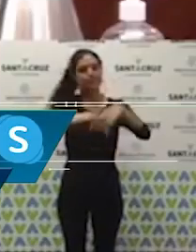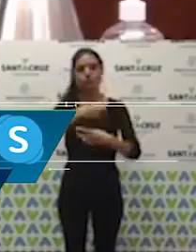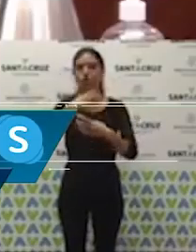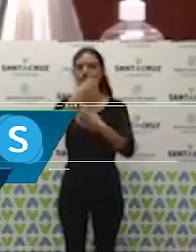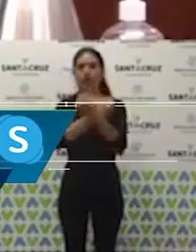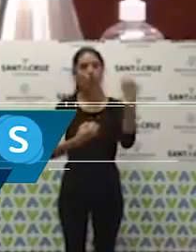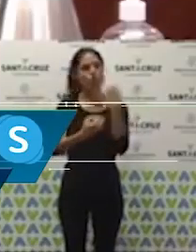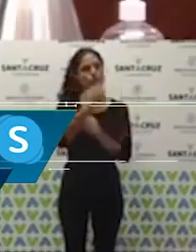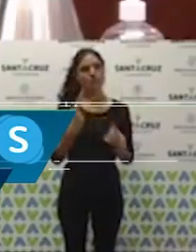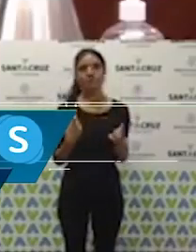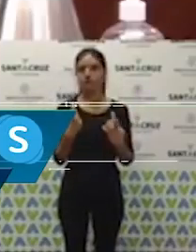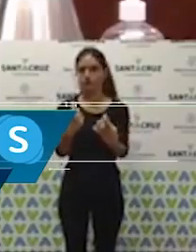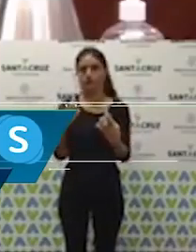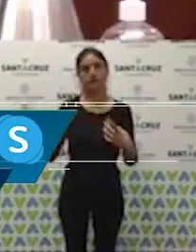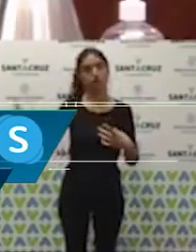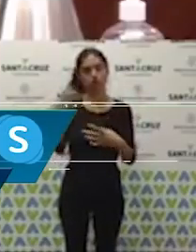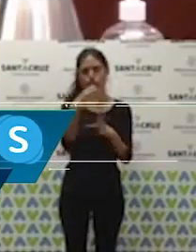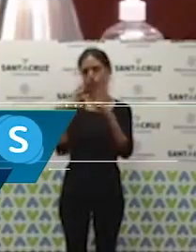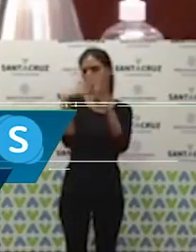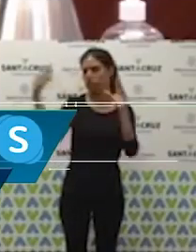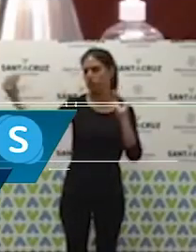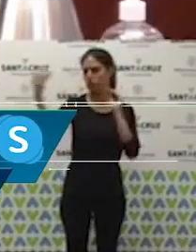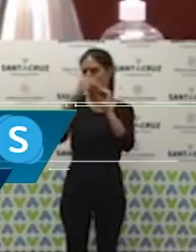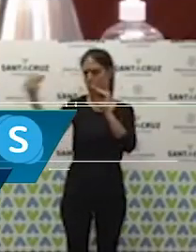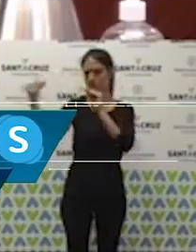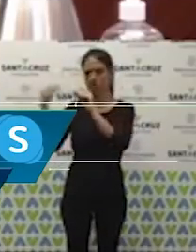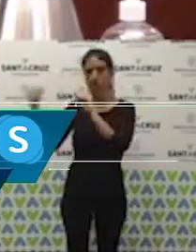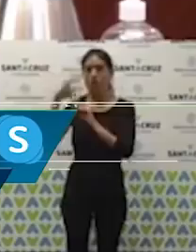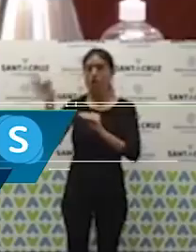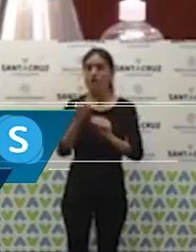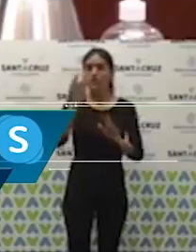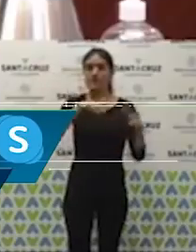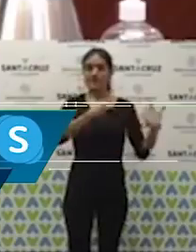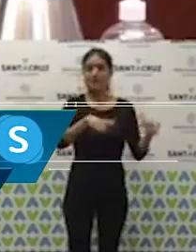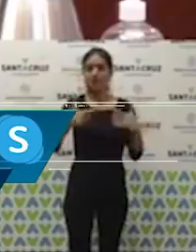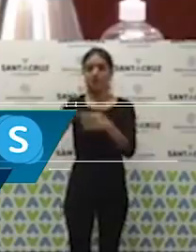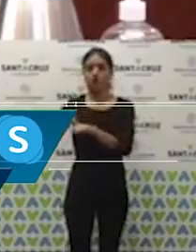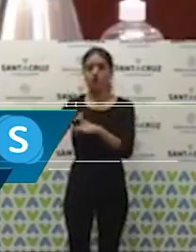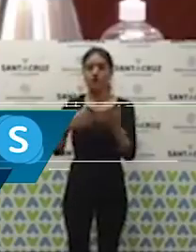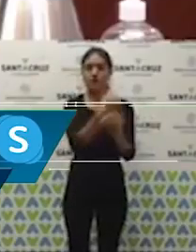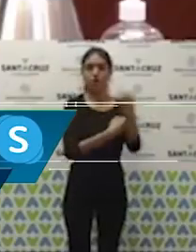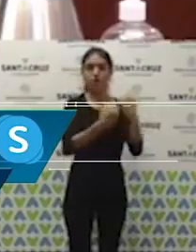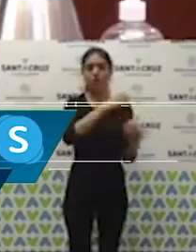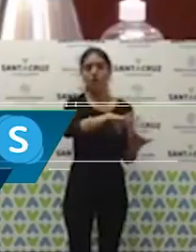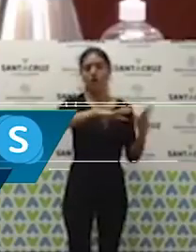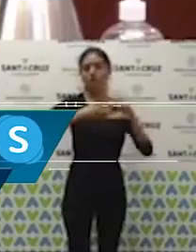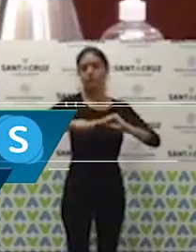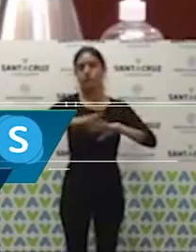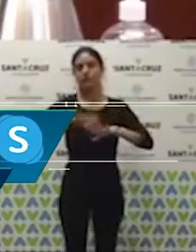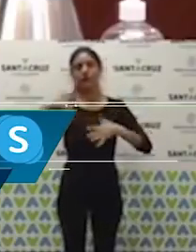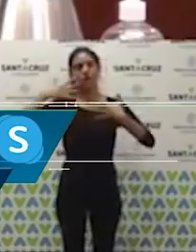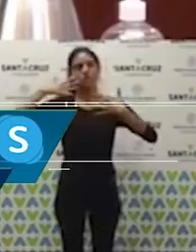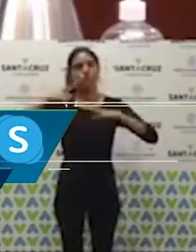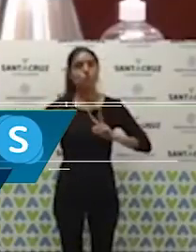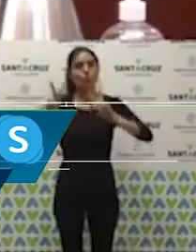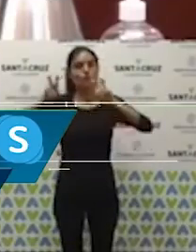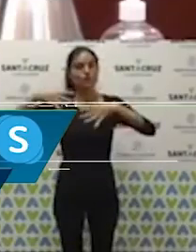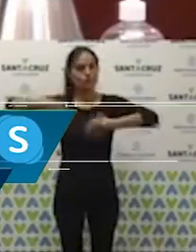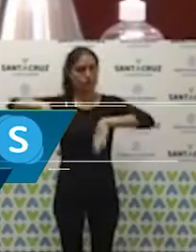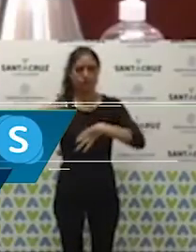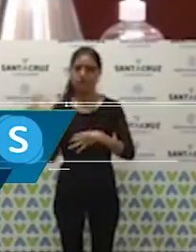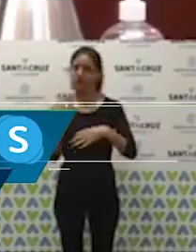convocado rápidamente y sin embargo el pleno para que Evelyn fuera tomara su acta se tardó más de 2 meses. O sea, ahora hay una